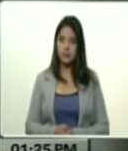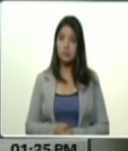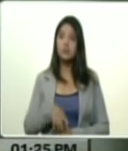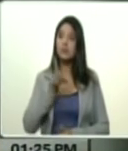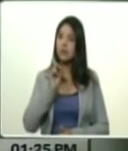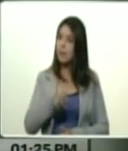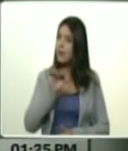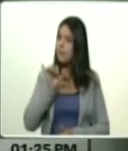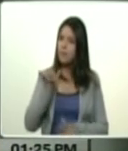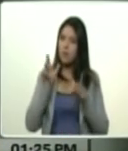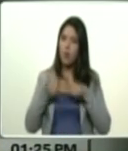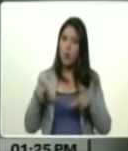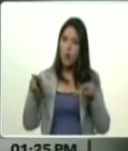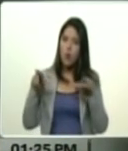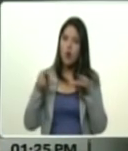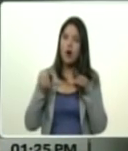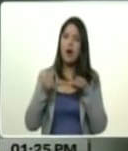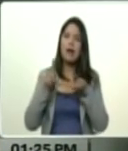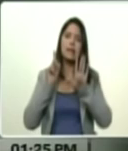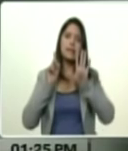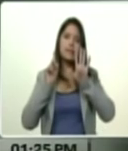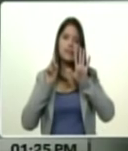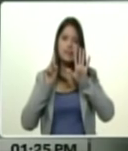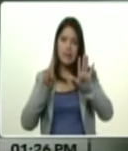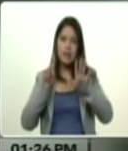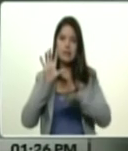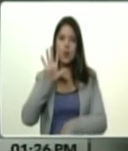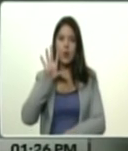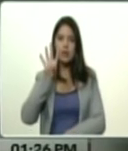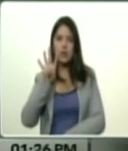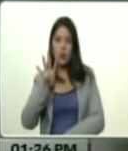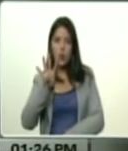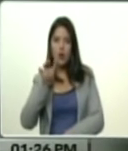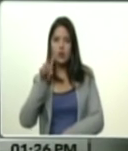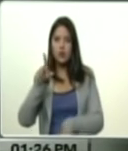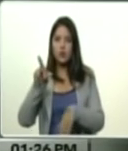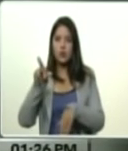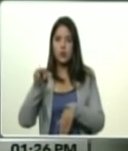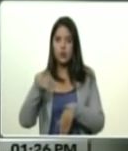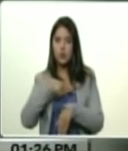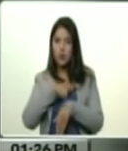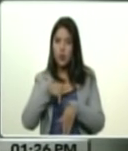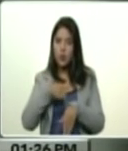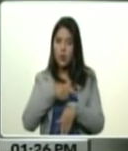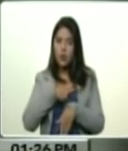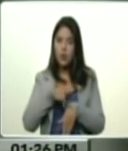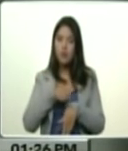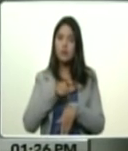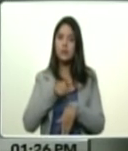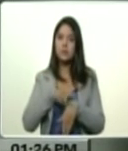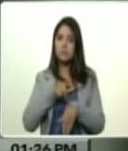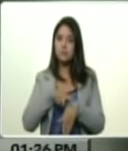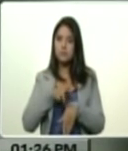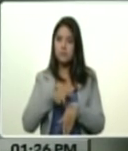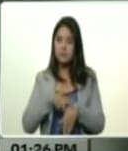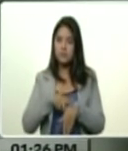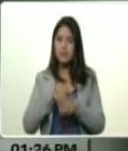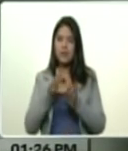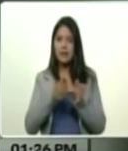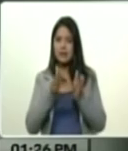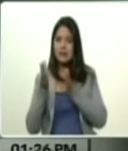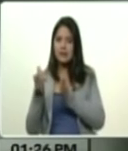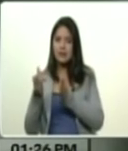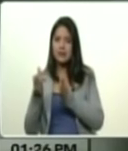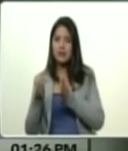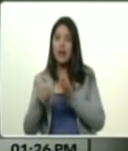mismas áreas, a las 6 y 54 horas en un sector detrás de la tribuna, en la vía continua,